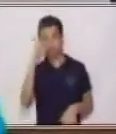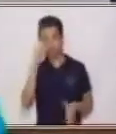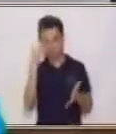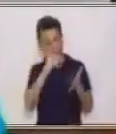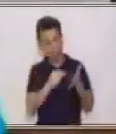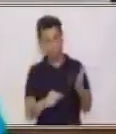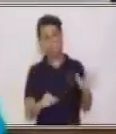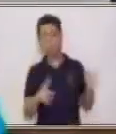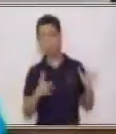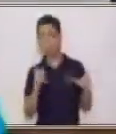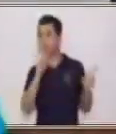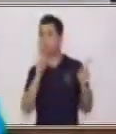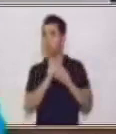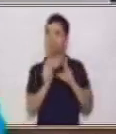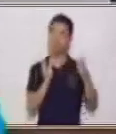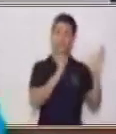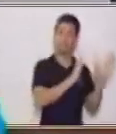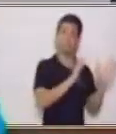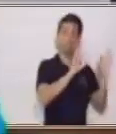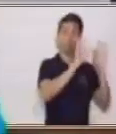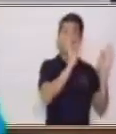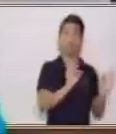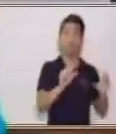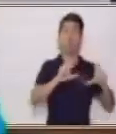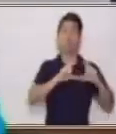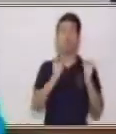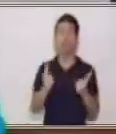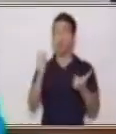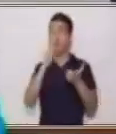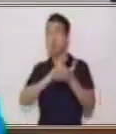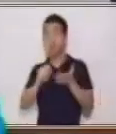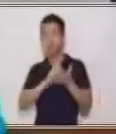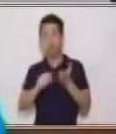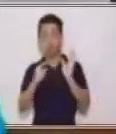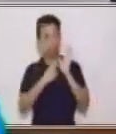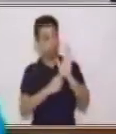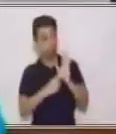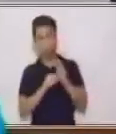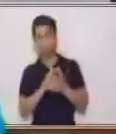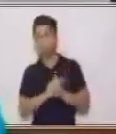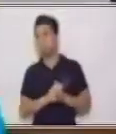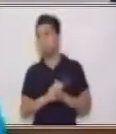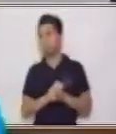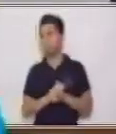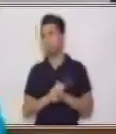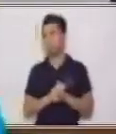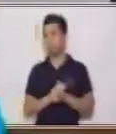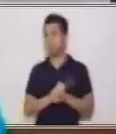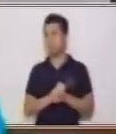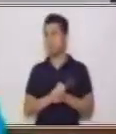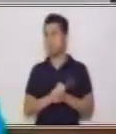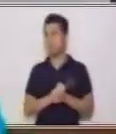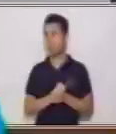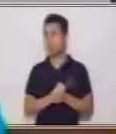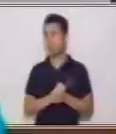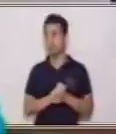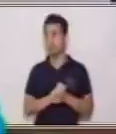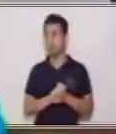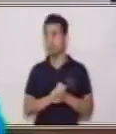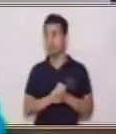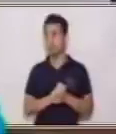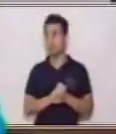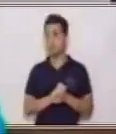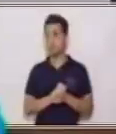las estrategias. En cuanto a la guía para la redacción, y que quiero que aquí tú prestes mucha